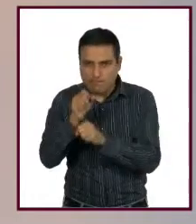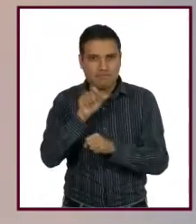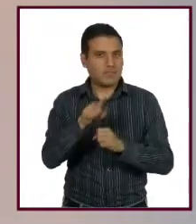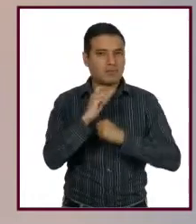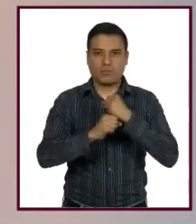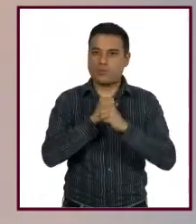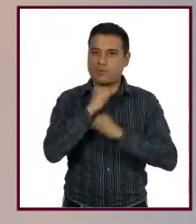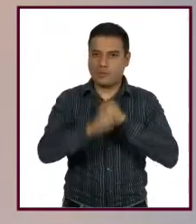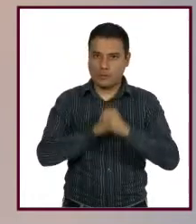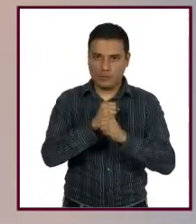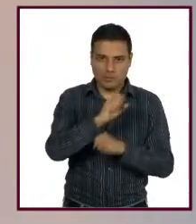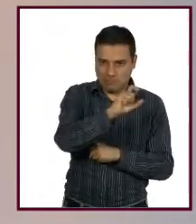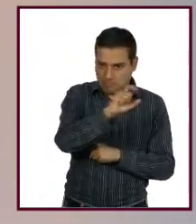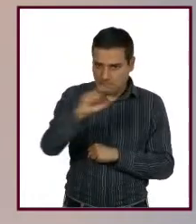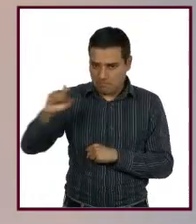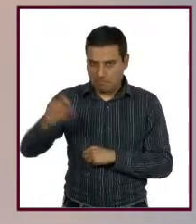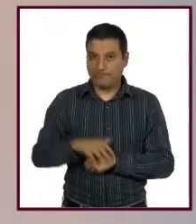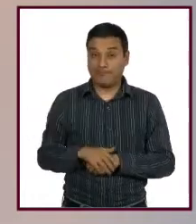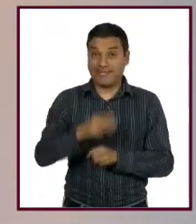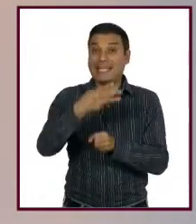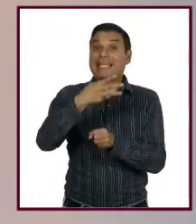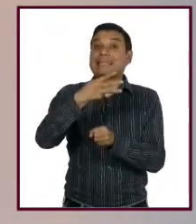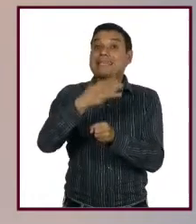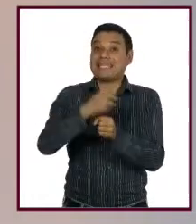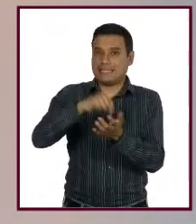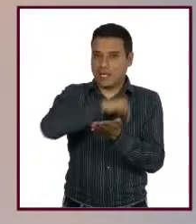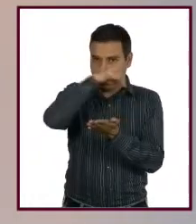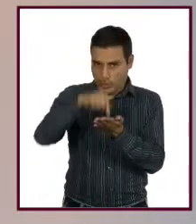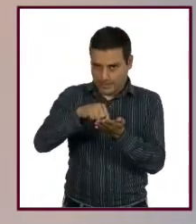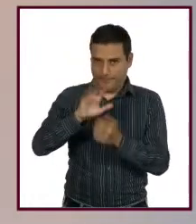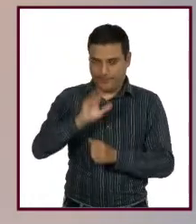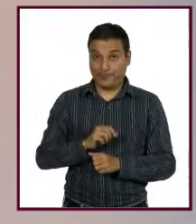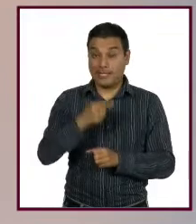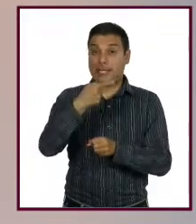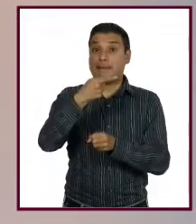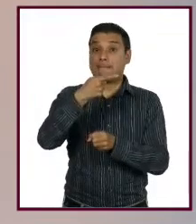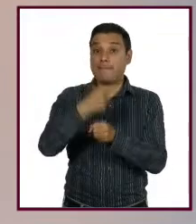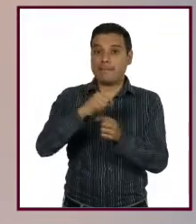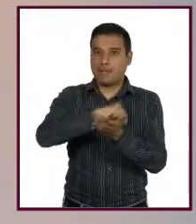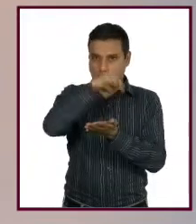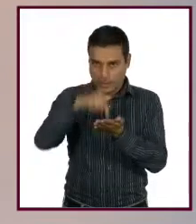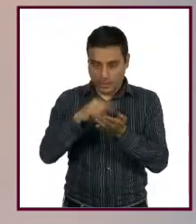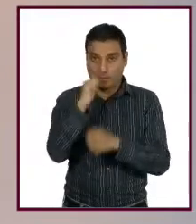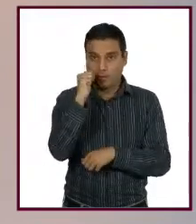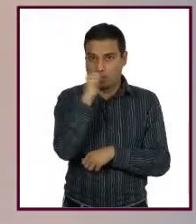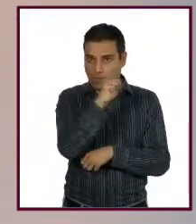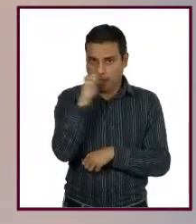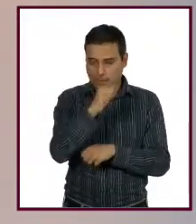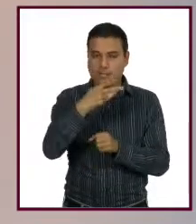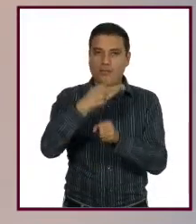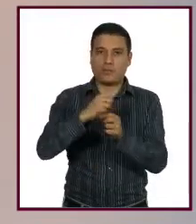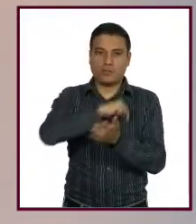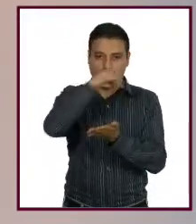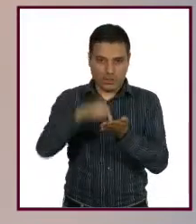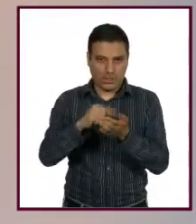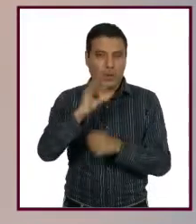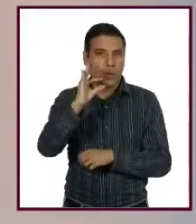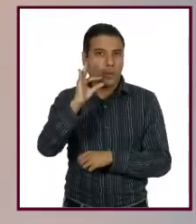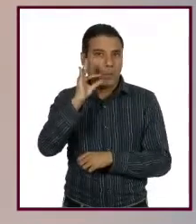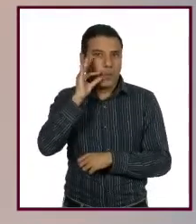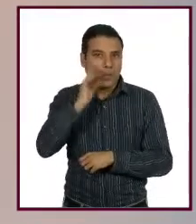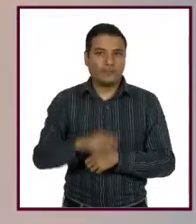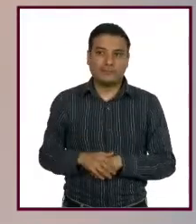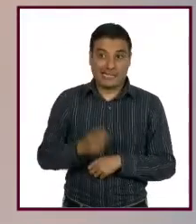tercer lugar, después de la cocaína y de la marihuana, que son las sustancias ilegales